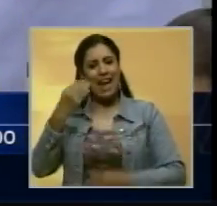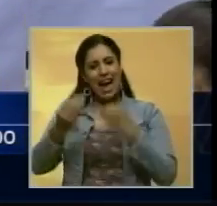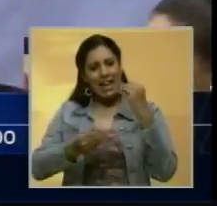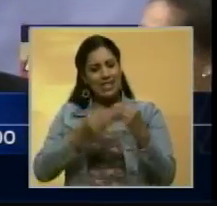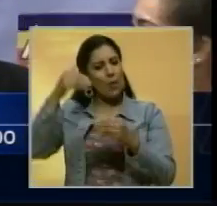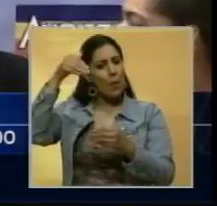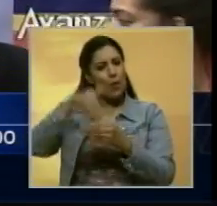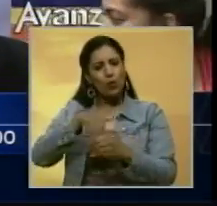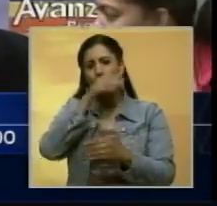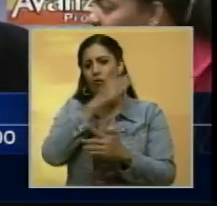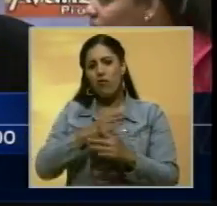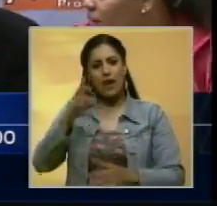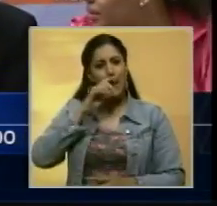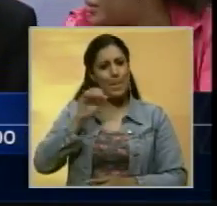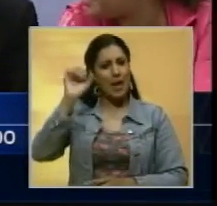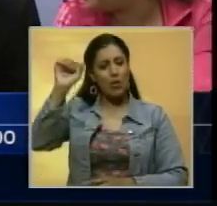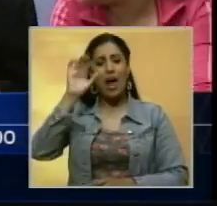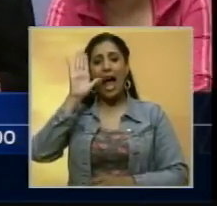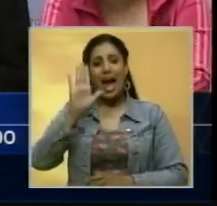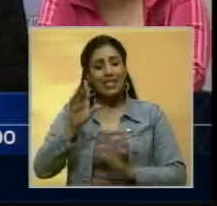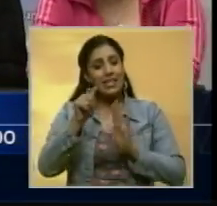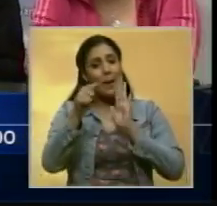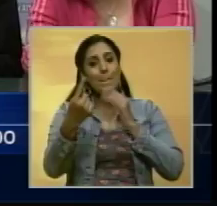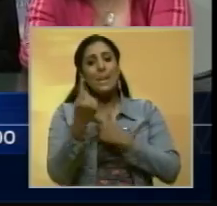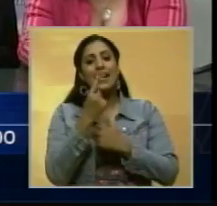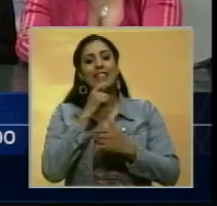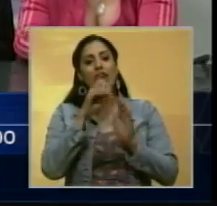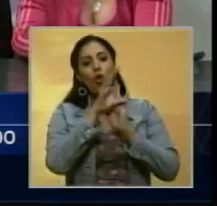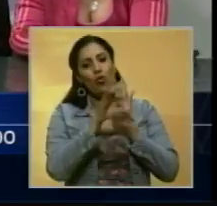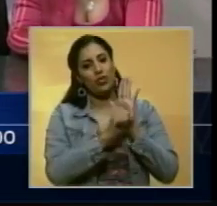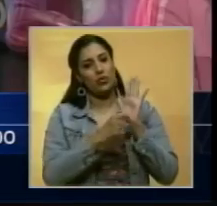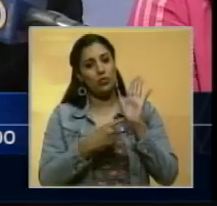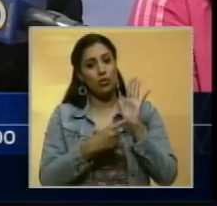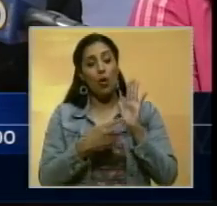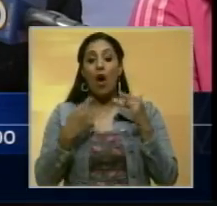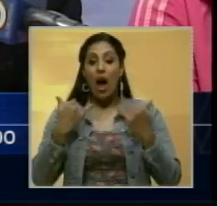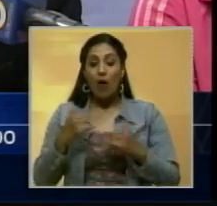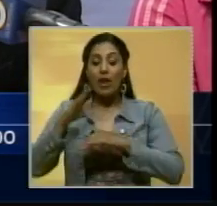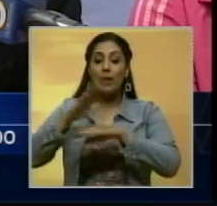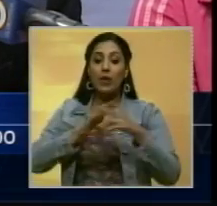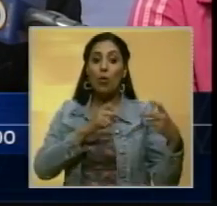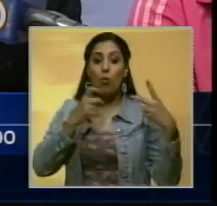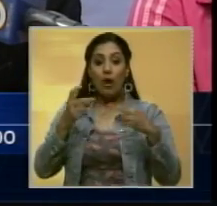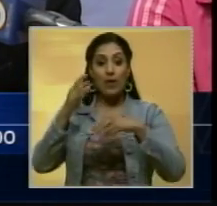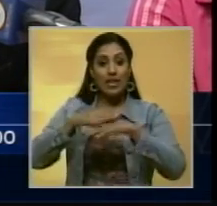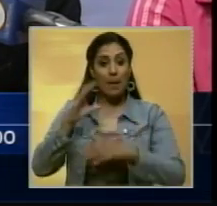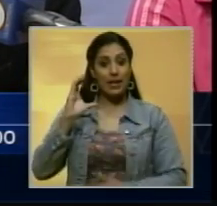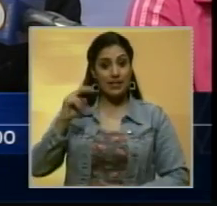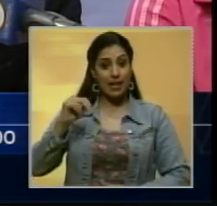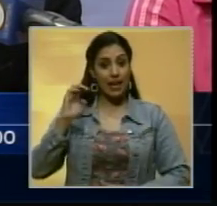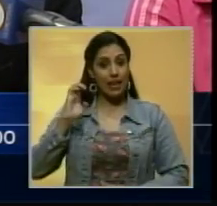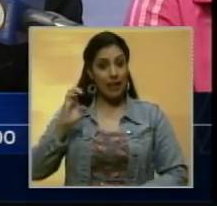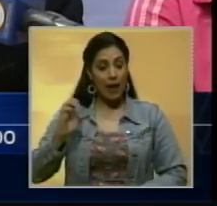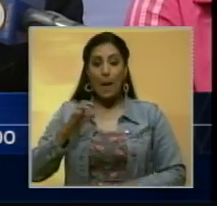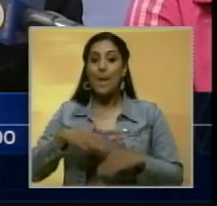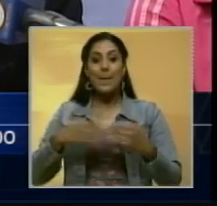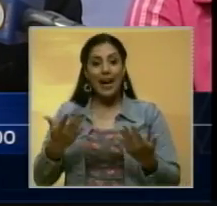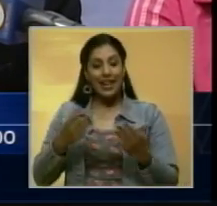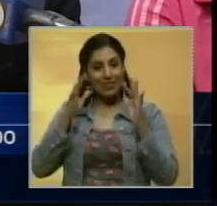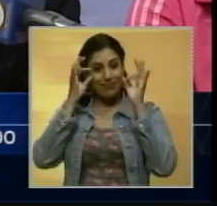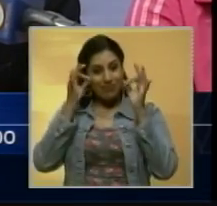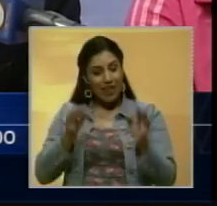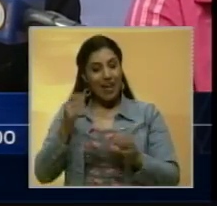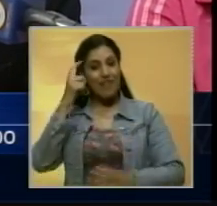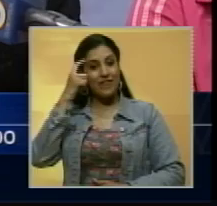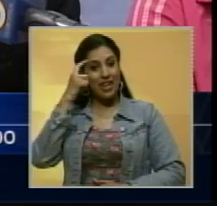el referendo revocatorio tal como lo establece la Constitución. Por eso hicieron un nuevo llamado al Consejo Nacional Electoral para que fije la